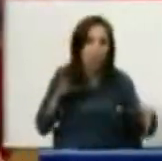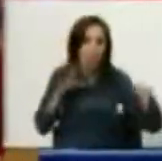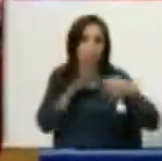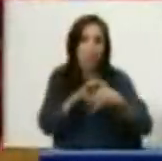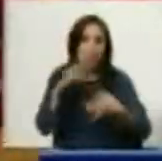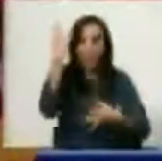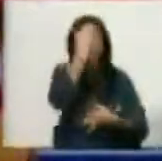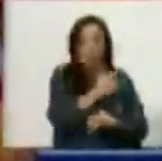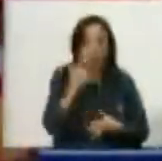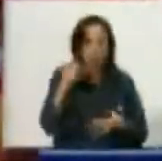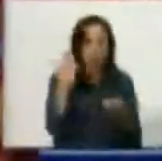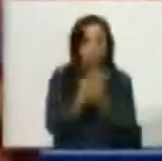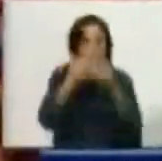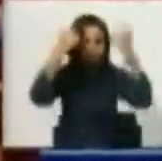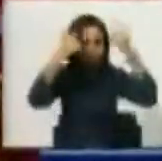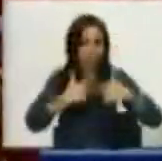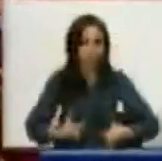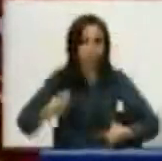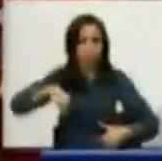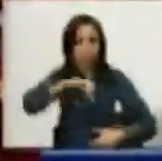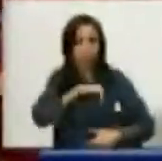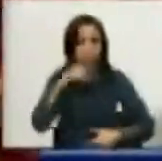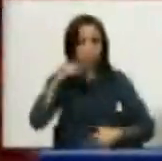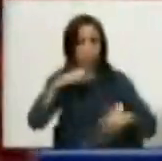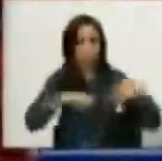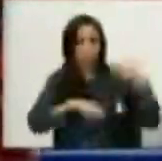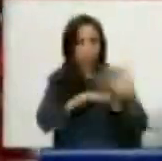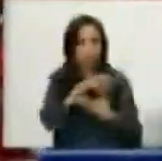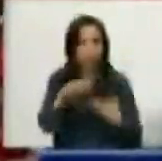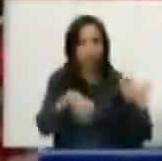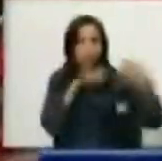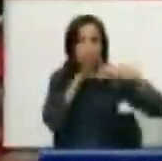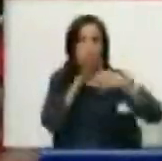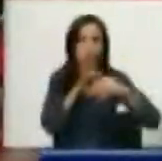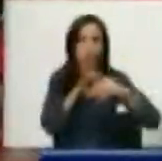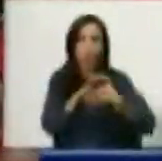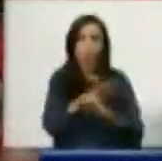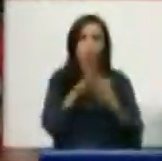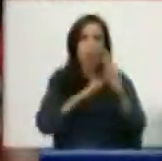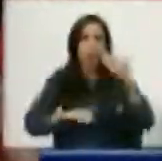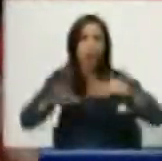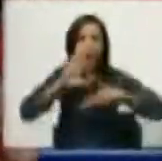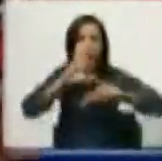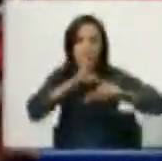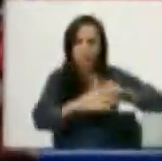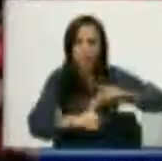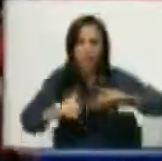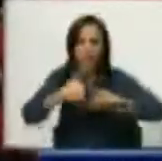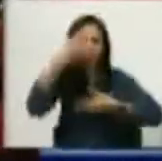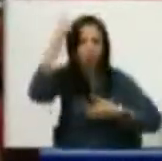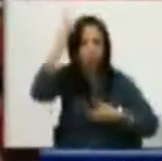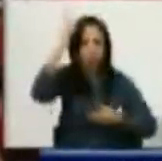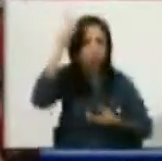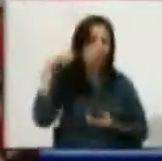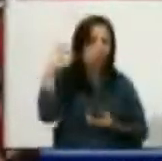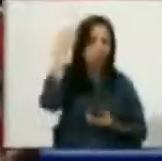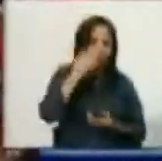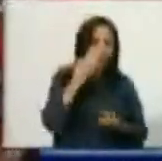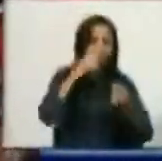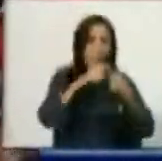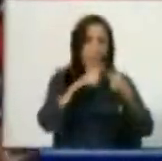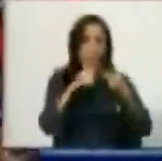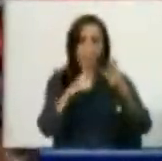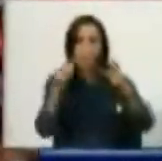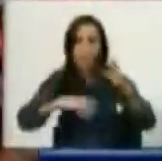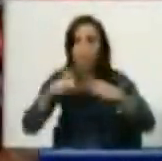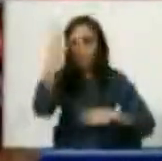y aquí estamos nosotros una mezcla de América India de Europa y de